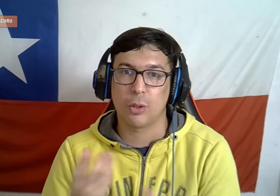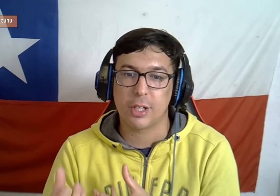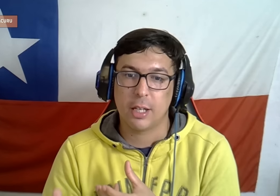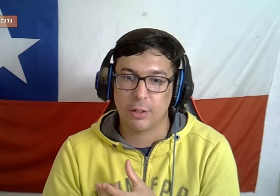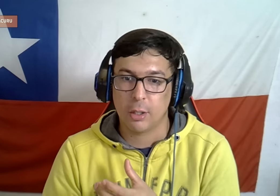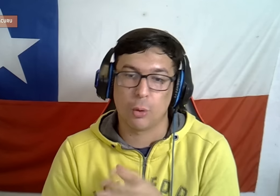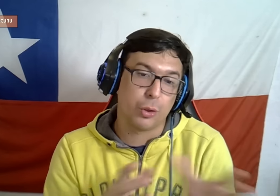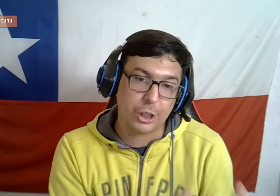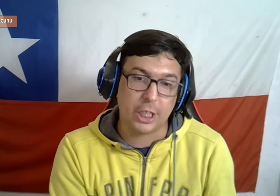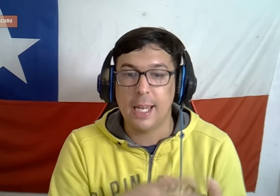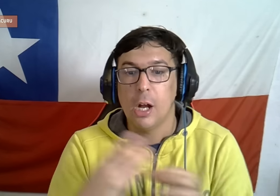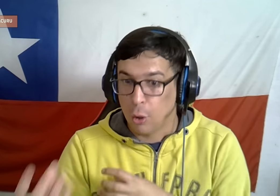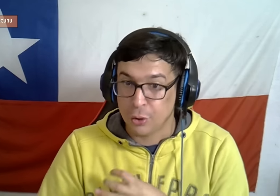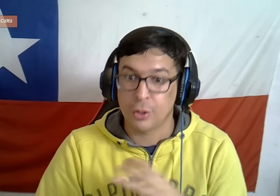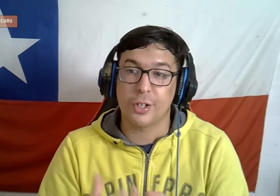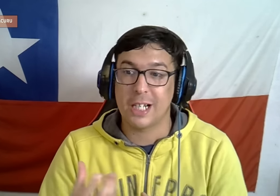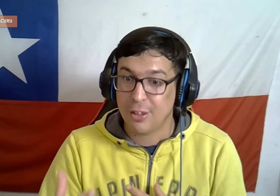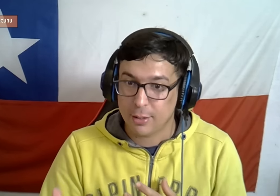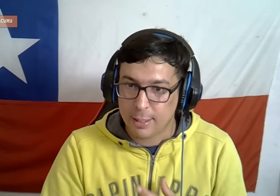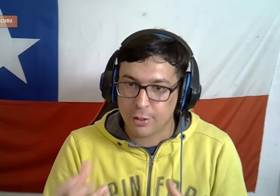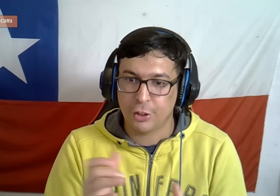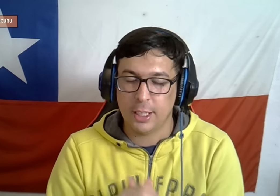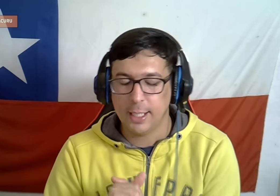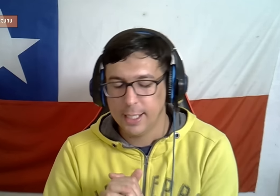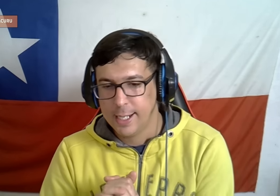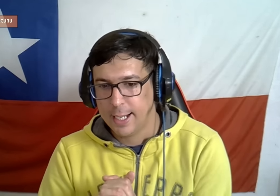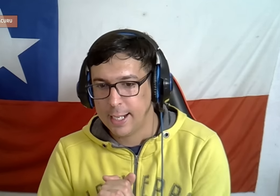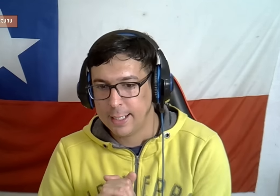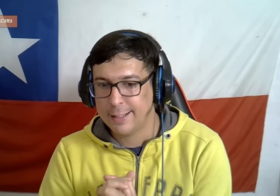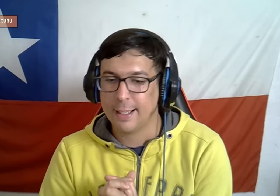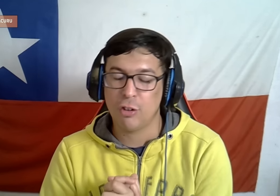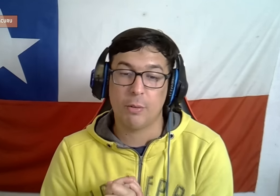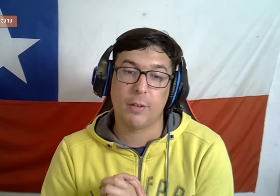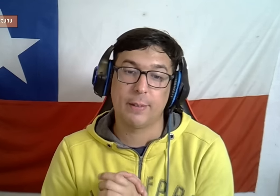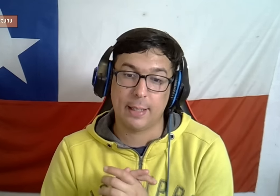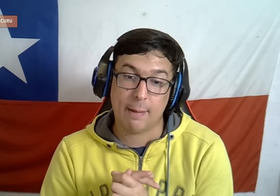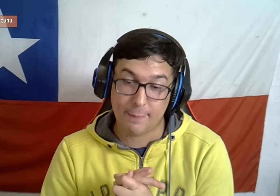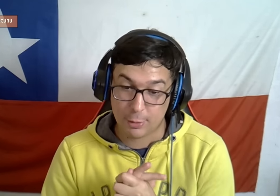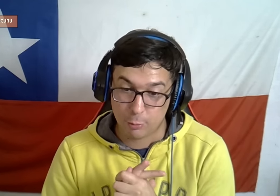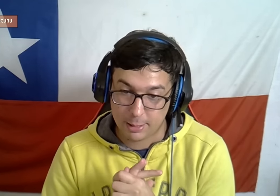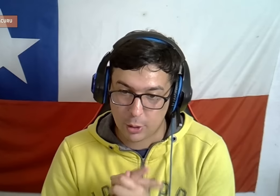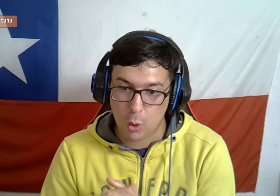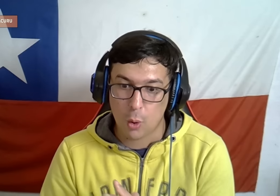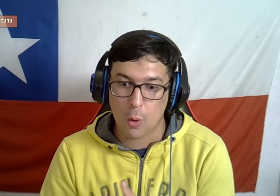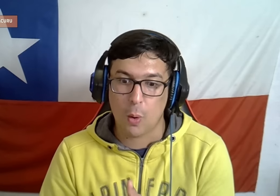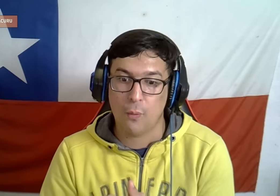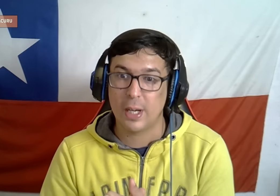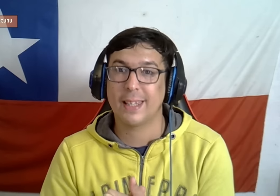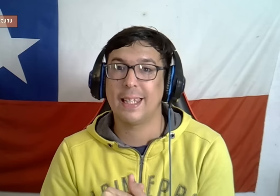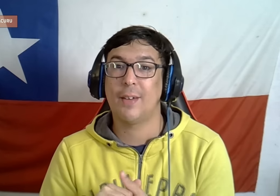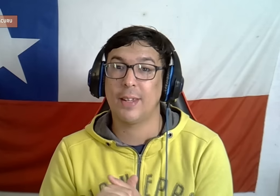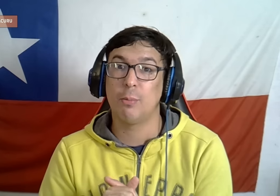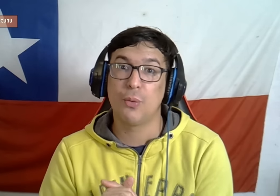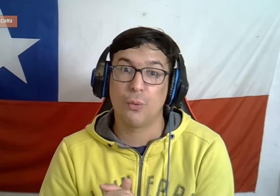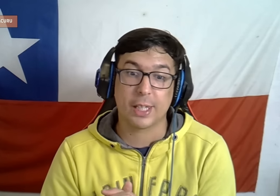que son relacionados, o son de Chile, o son relacionados a Chile. En este caso vamos a ver un video